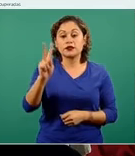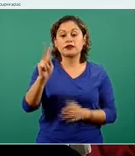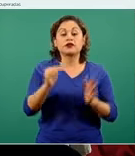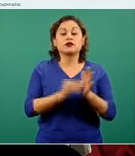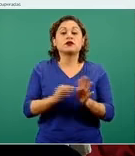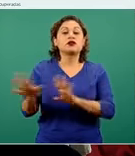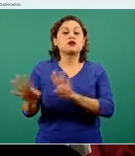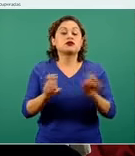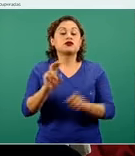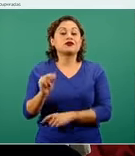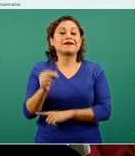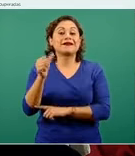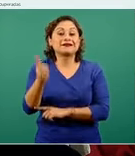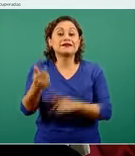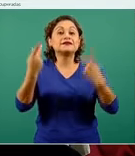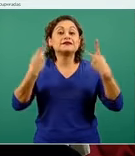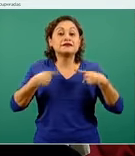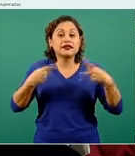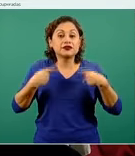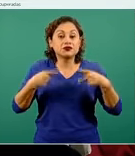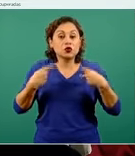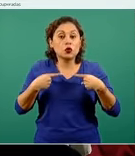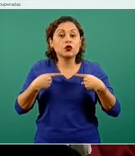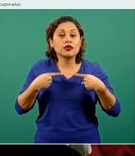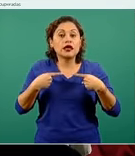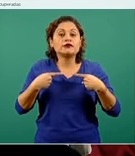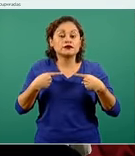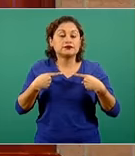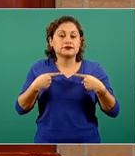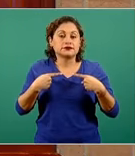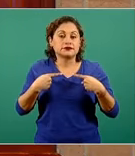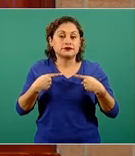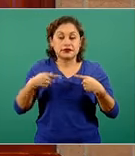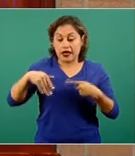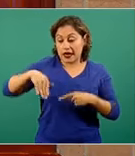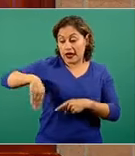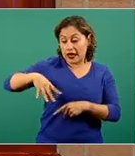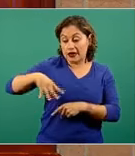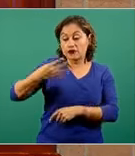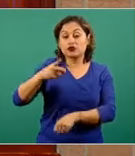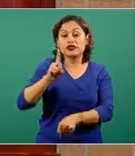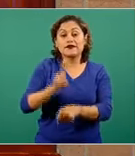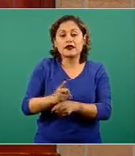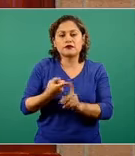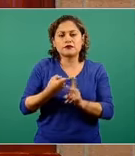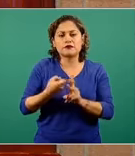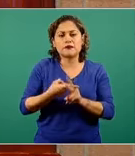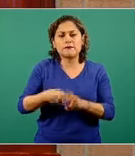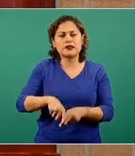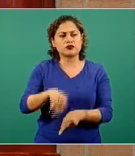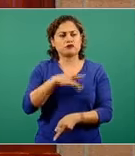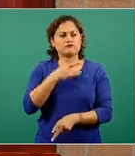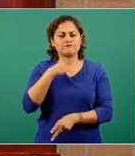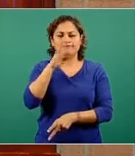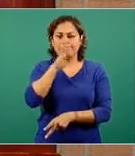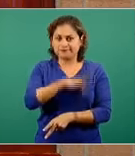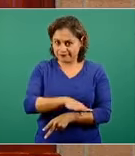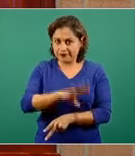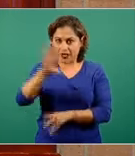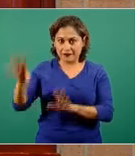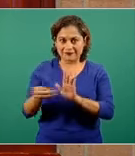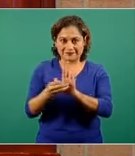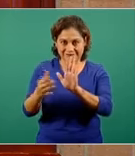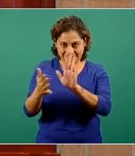122.986 son las personas cuyos signos y síntomas iniciaron en los últimos 14 días, lo que entonces las integra en el